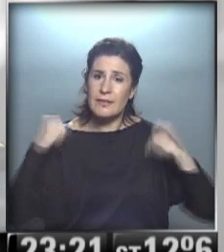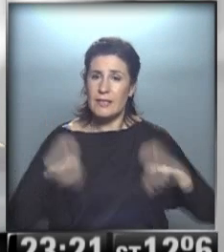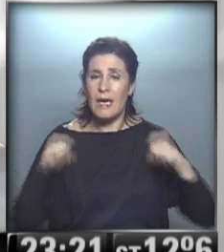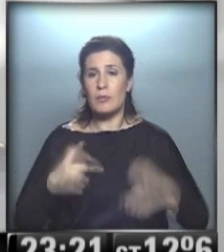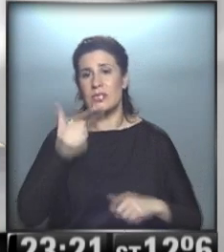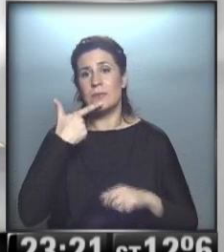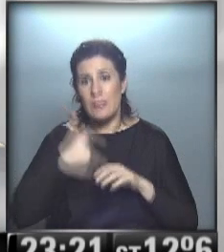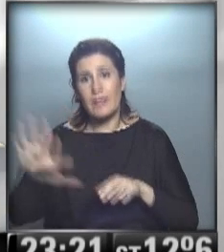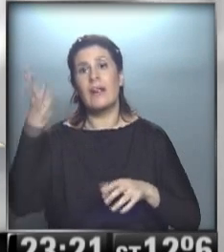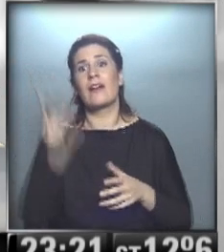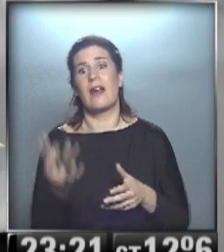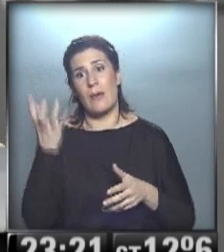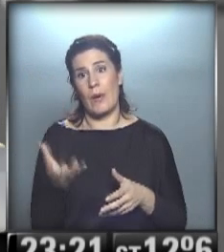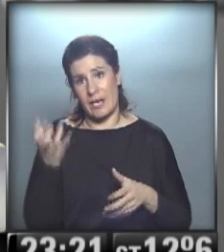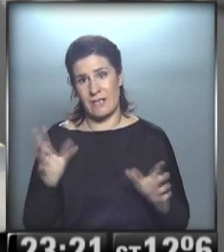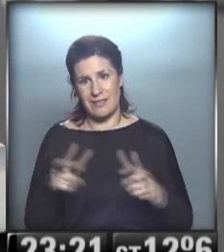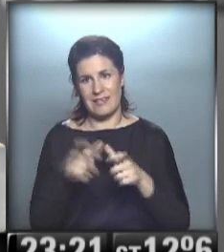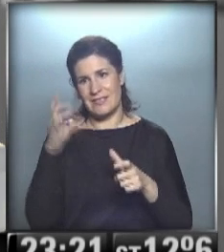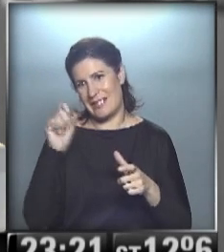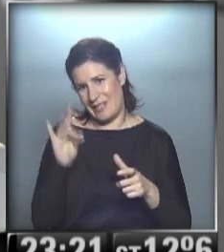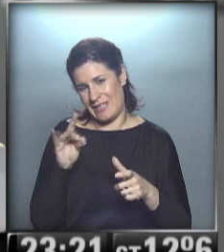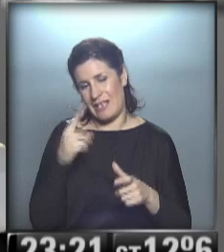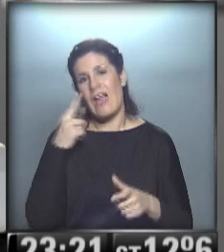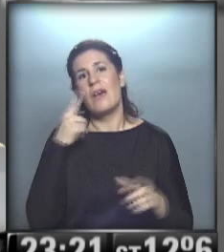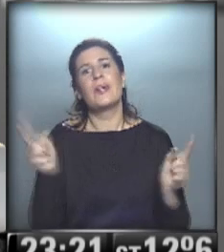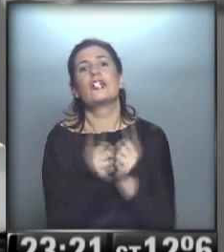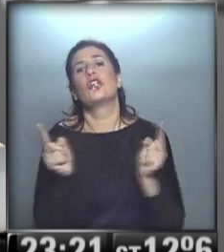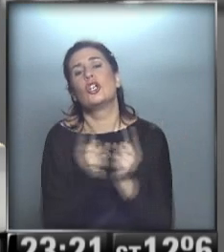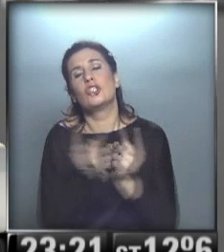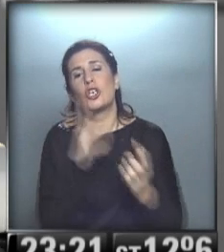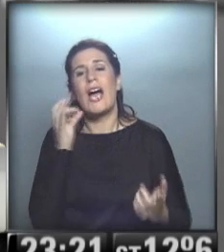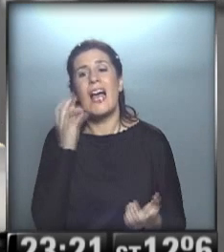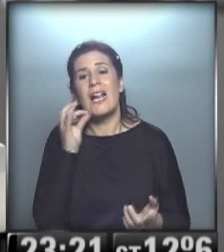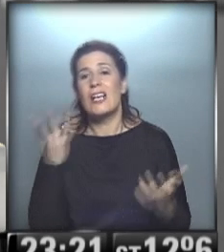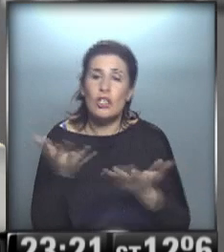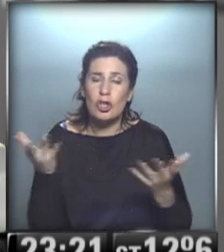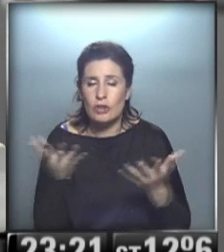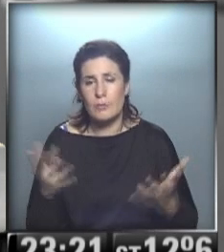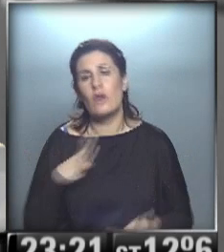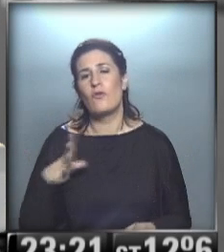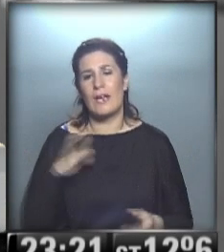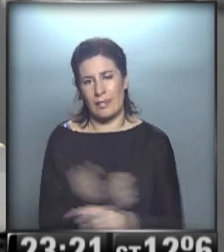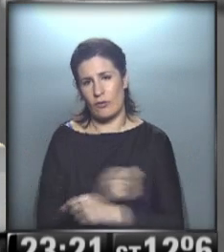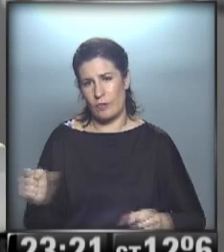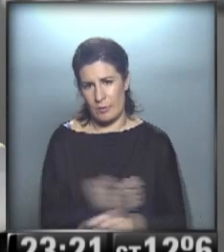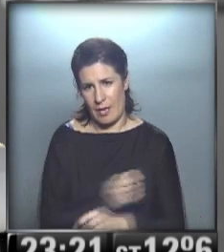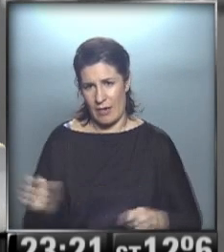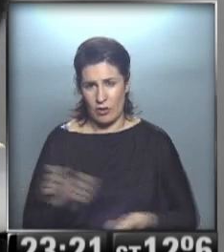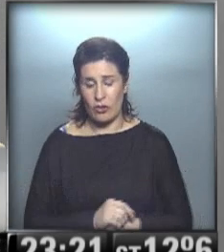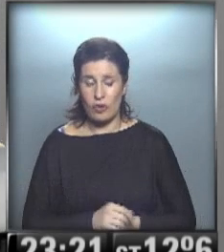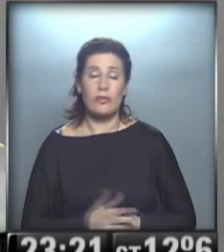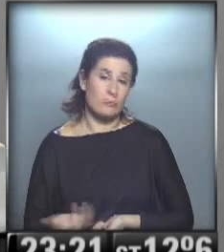cómo suena. Por ahora es algo, un adelanto recién lo que están contando, pero no es nunca una mala